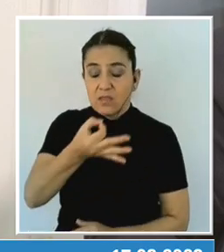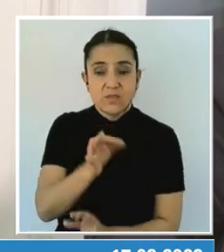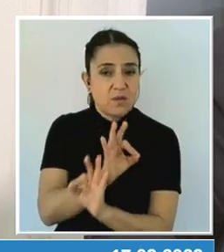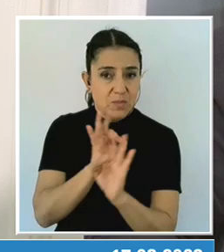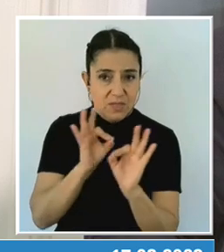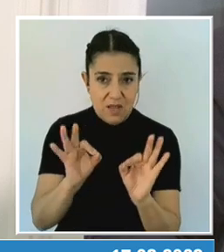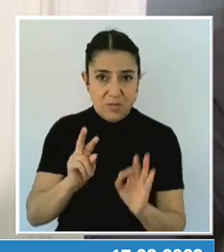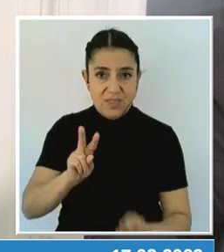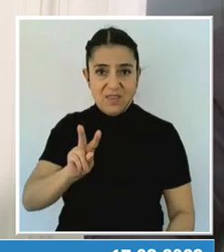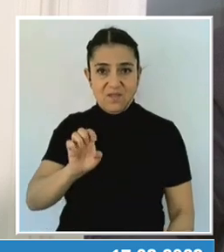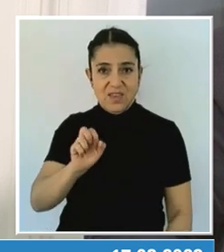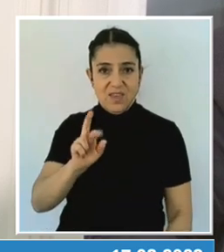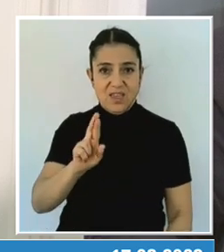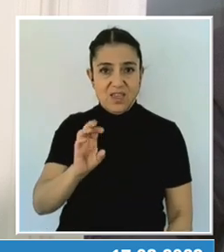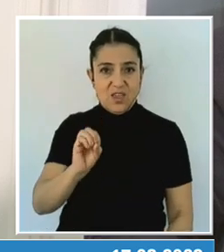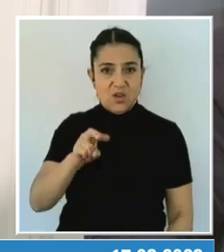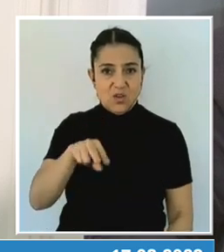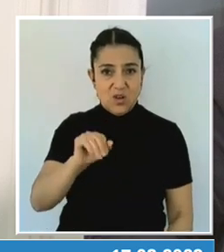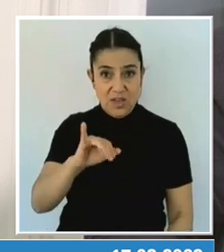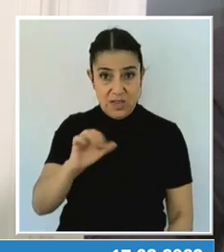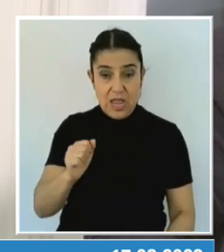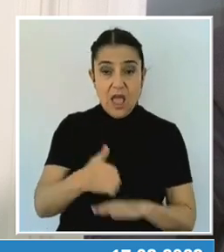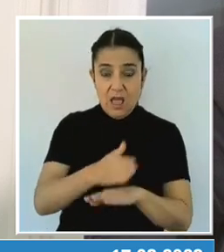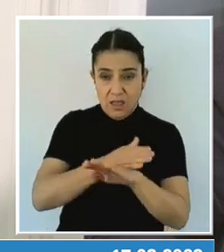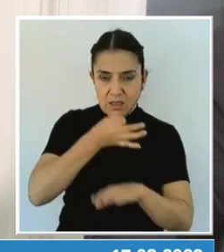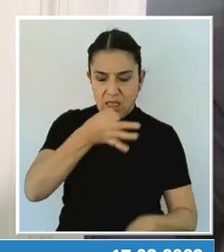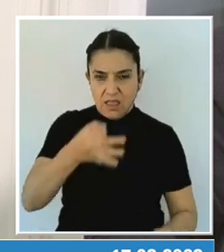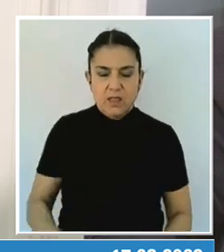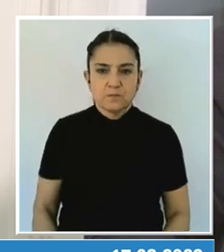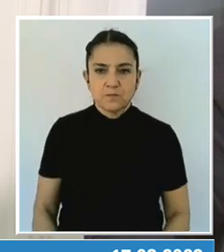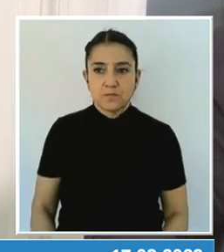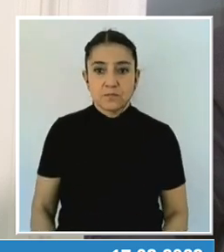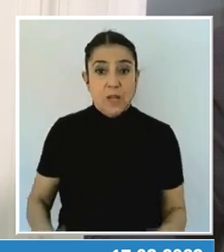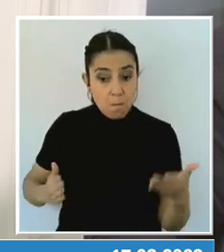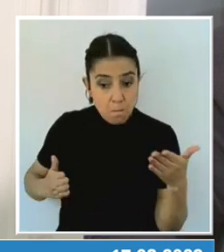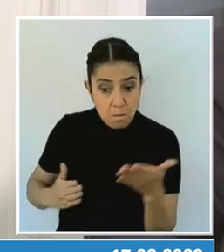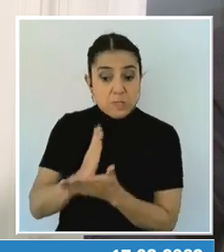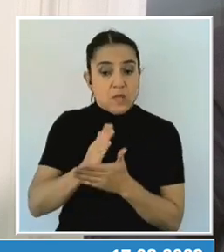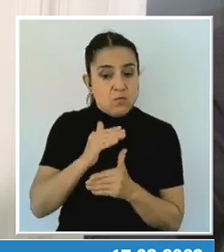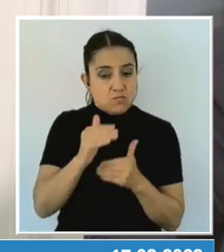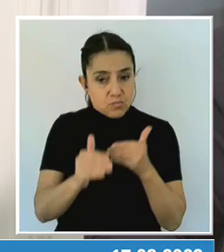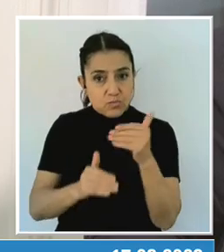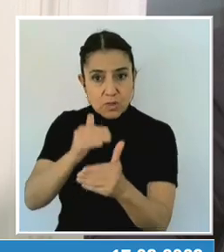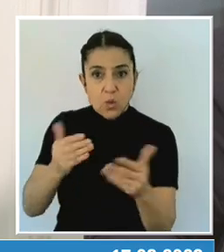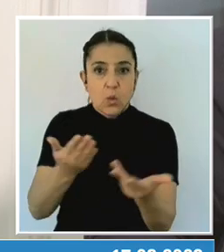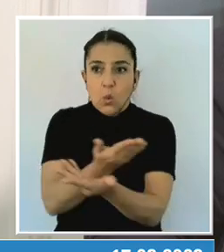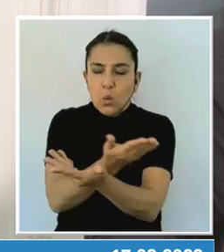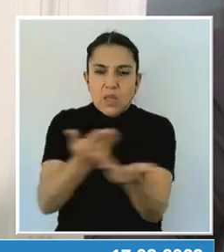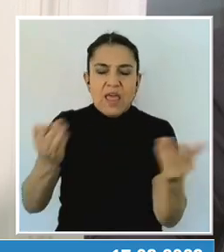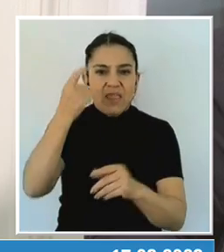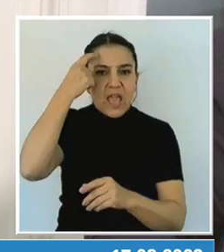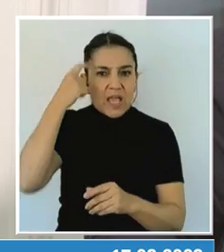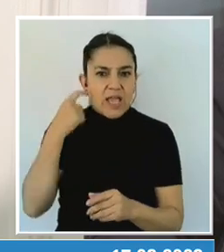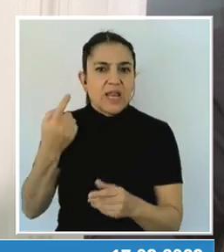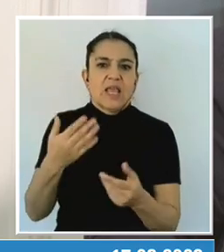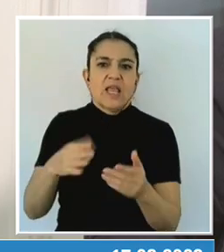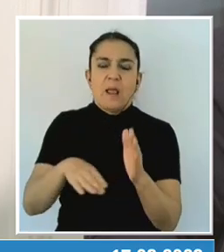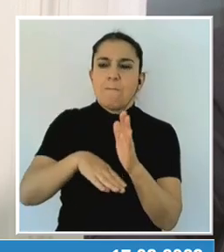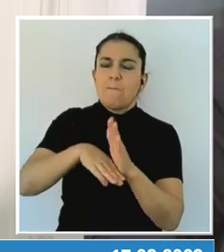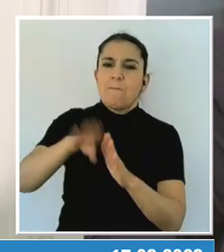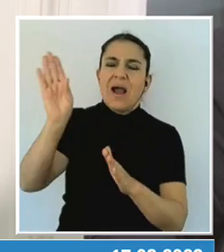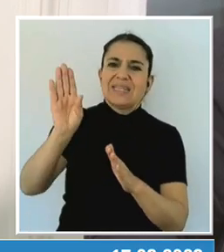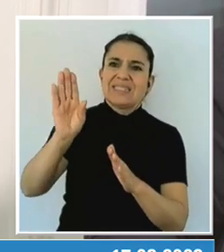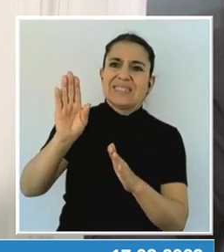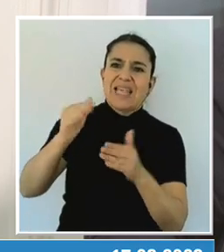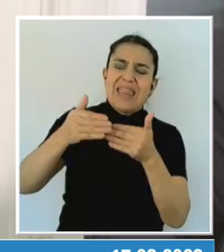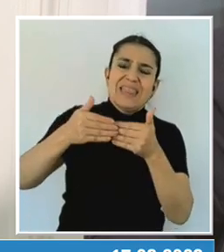es que pongámonos en marcha en lo que les parece a ustedes probablemente más lejano, pero a mí, con